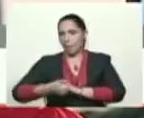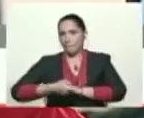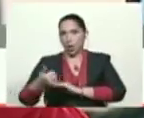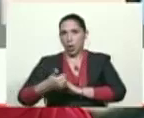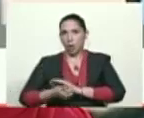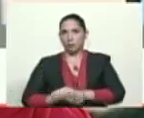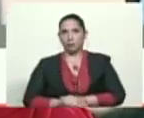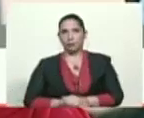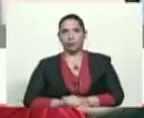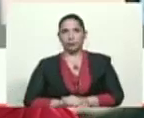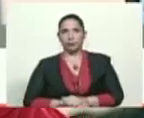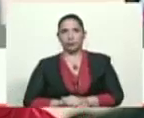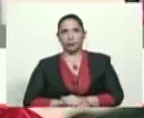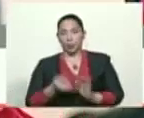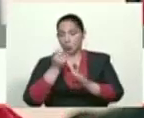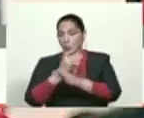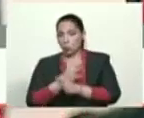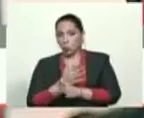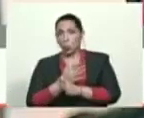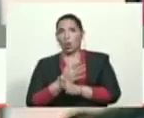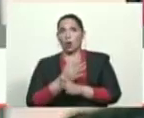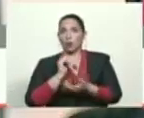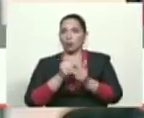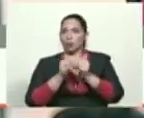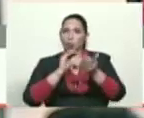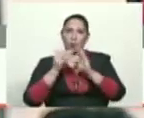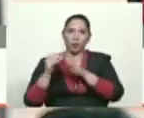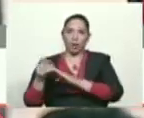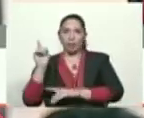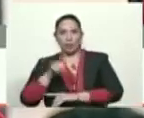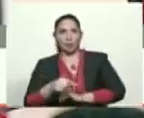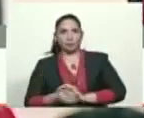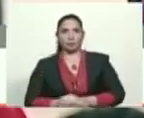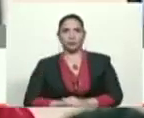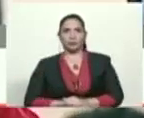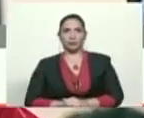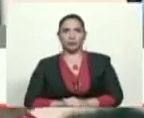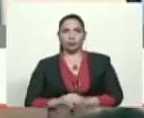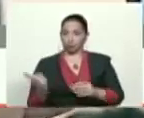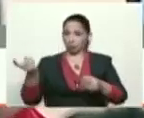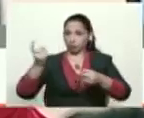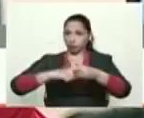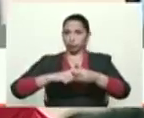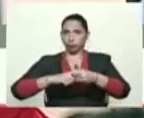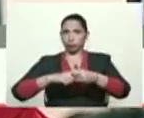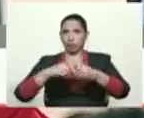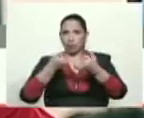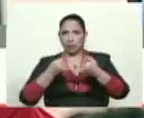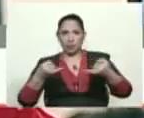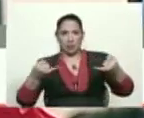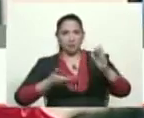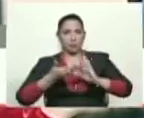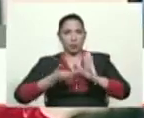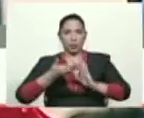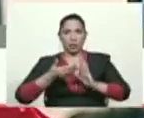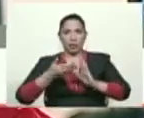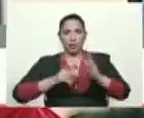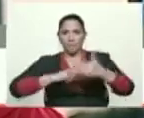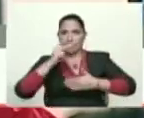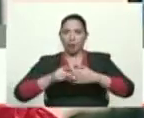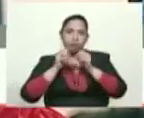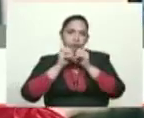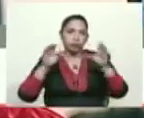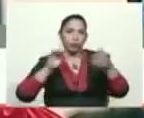que estamos desarrollado también en los juegos deportivos comunales así que seco se incorpora como una línea fundamental del plan de masificación deportiva